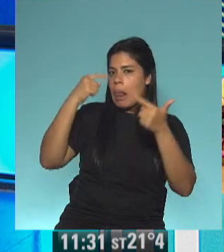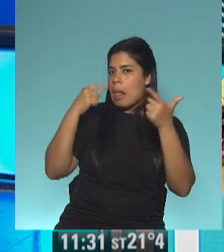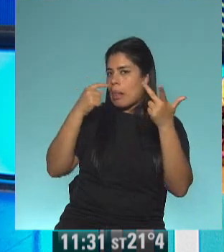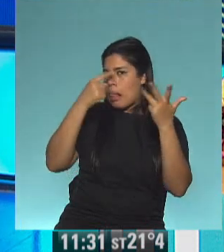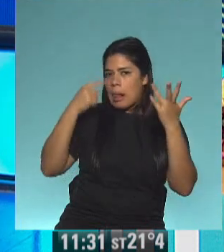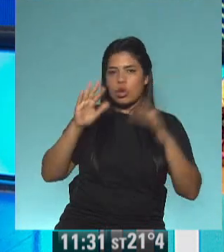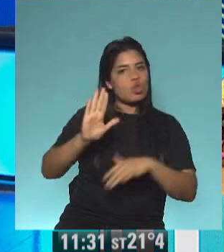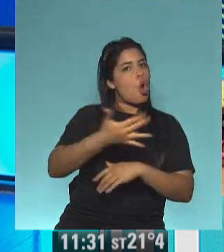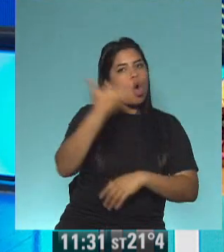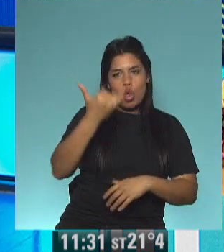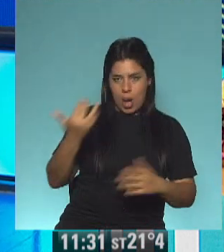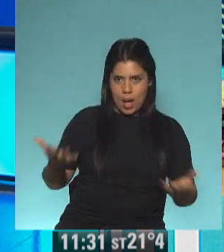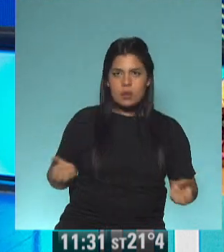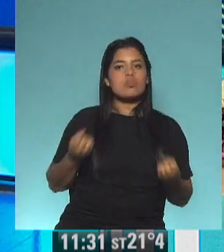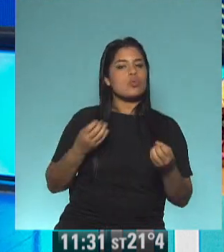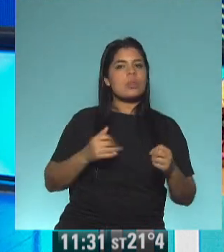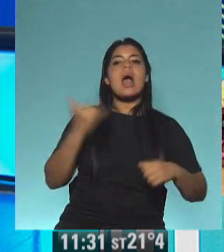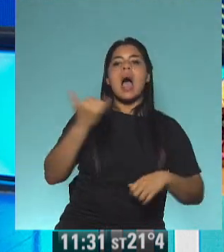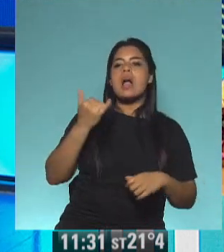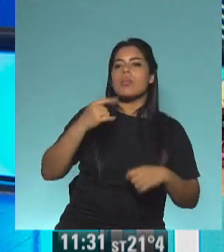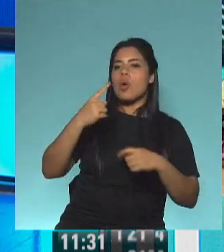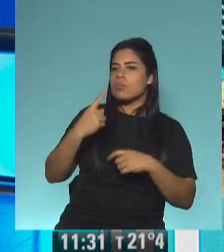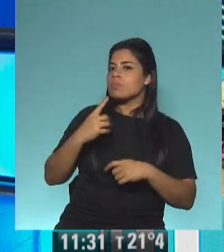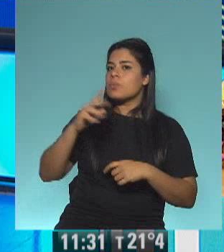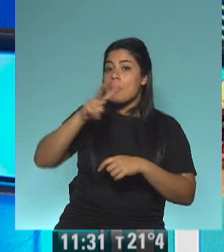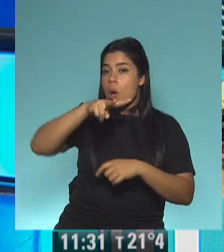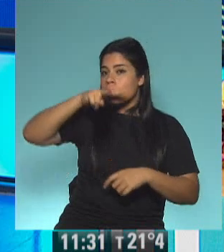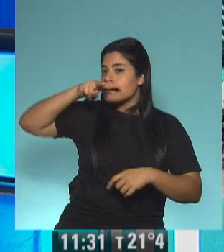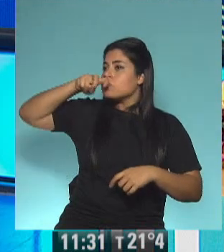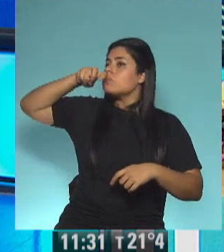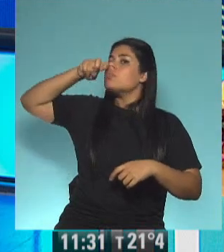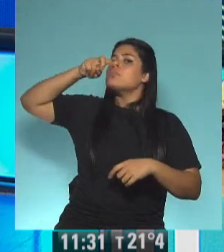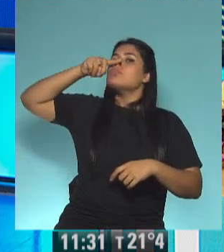que el aroma entra por la fosa nasal, exacto. Está dividido por el tabique. ¿Y de